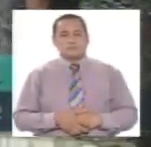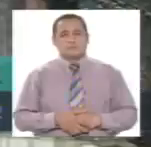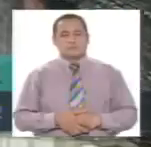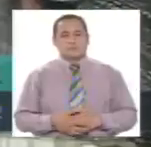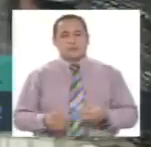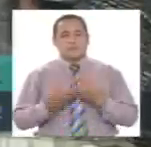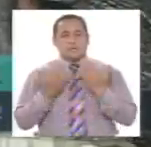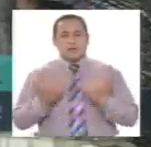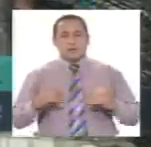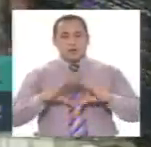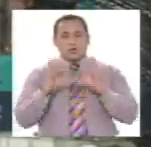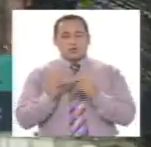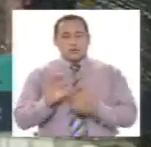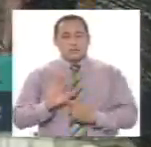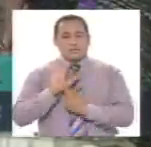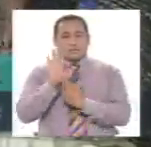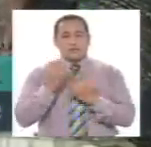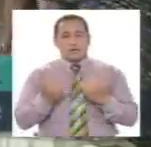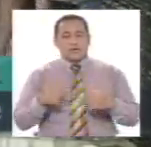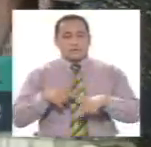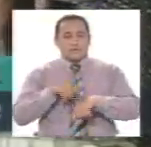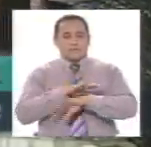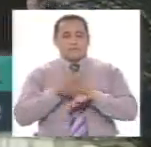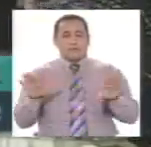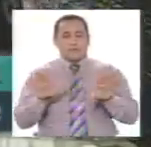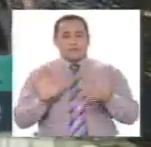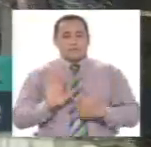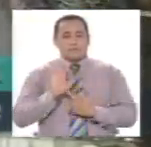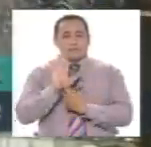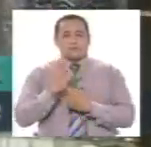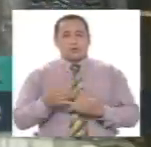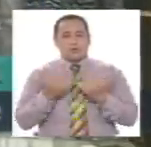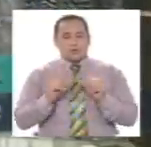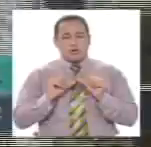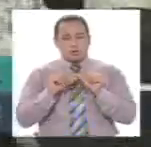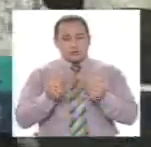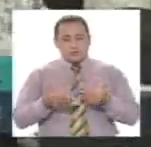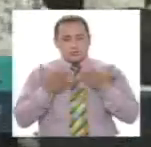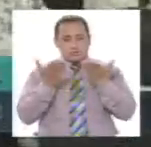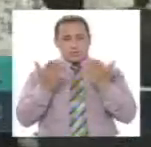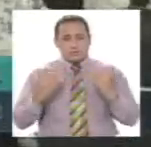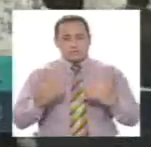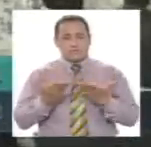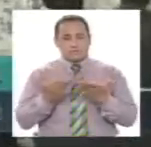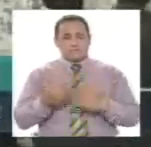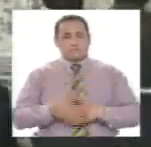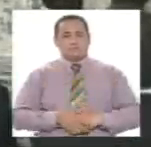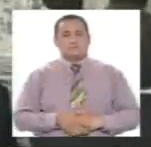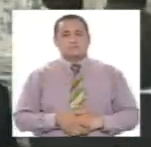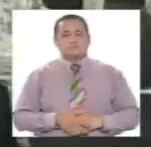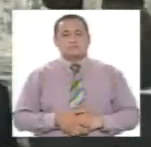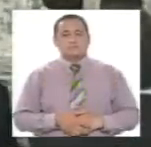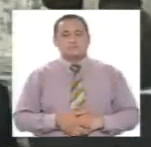Bien, Josefina, con esta transmisión, le ponemos punto final a esta transmisión. Continúe usted en Estudios Centrales.